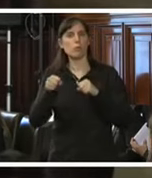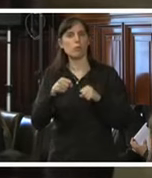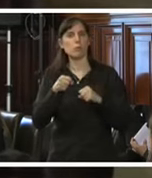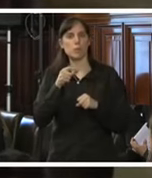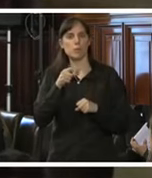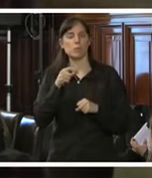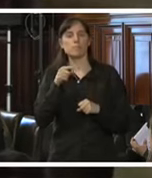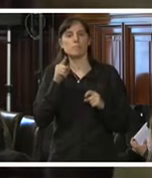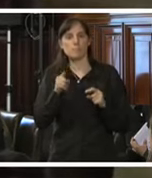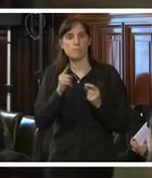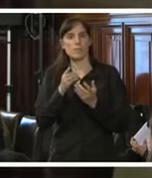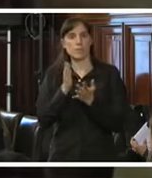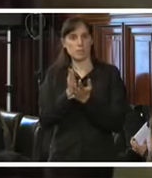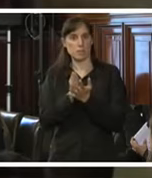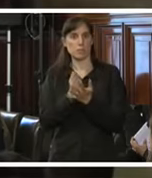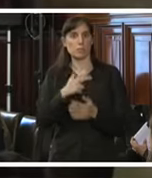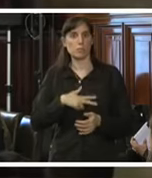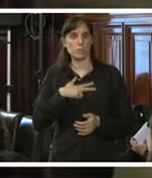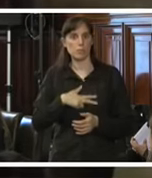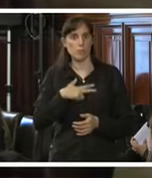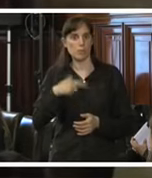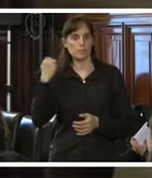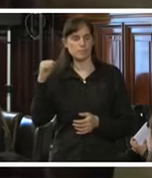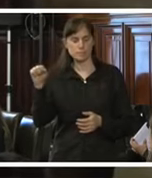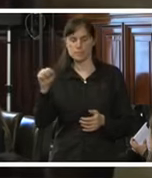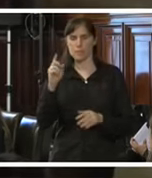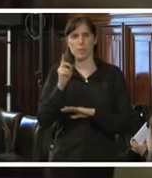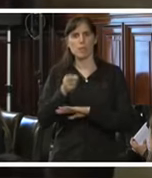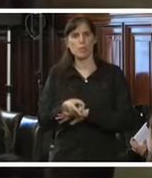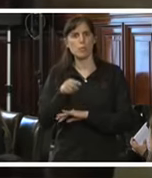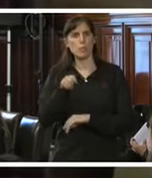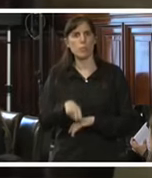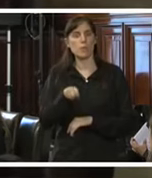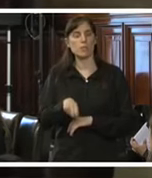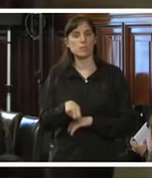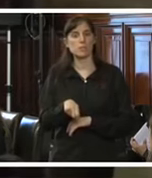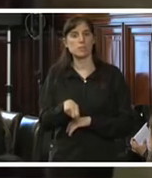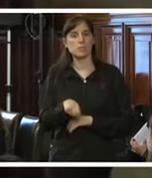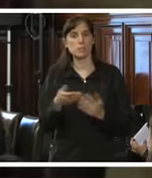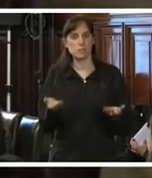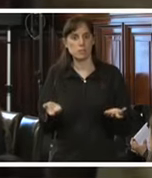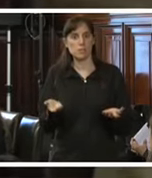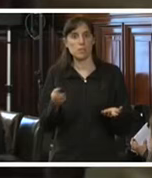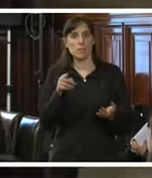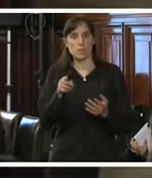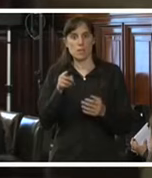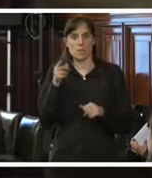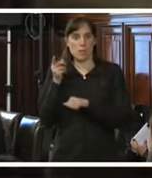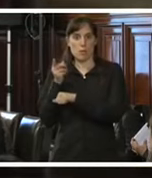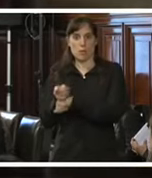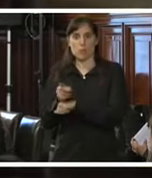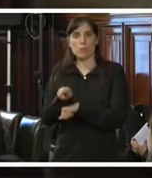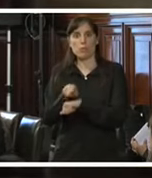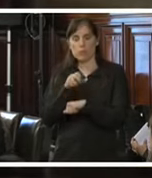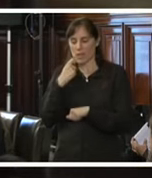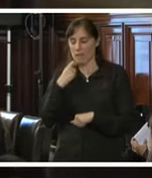derechos humanos. La decisión de Bonzi respecto a que la acusación fiscal carecía de